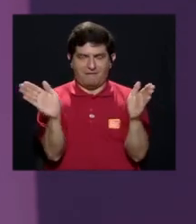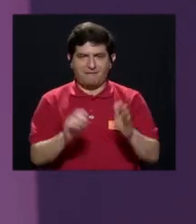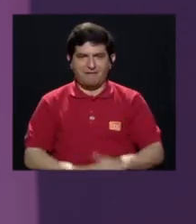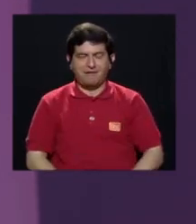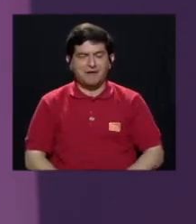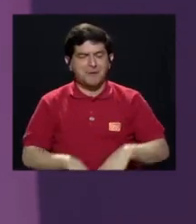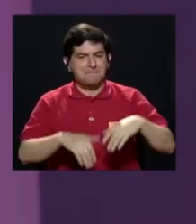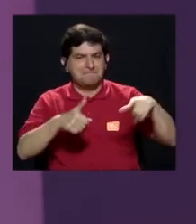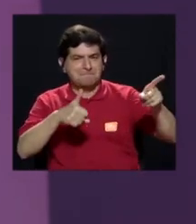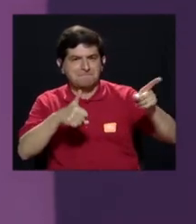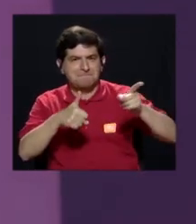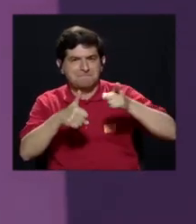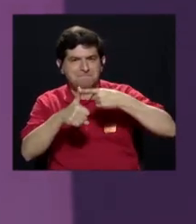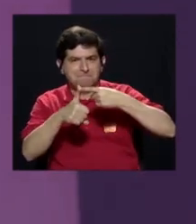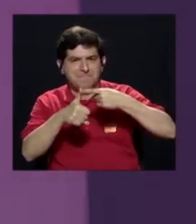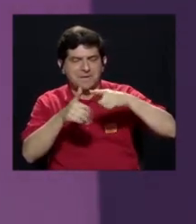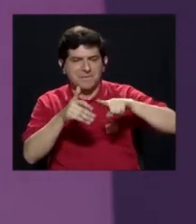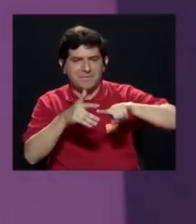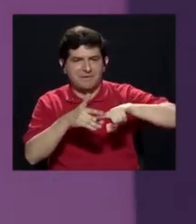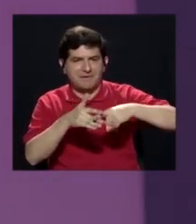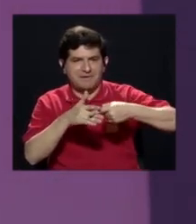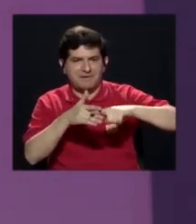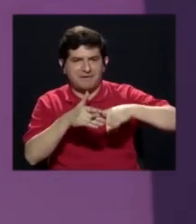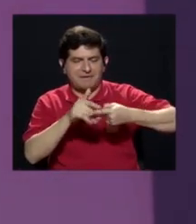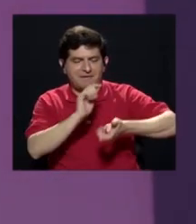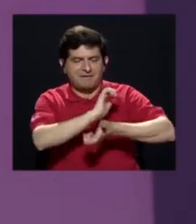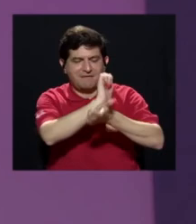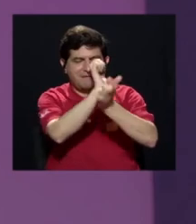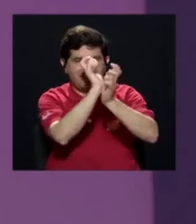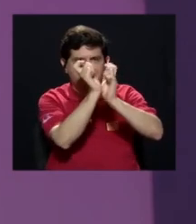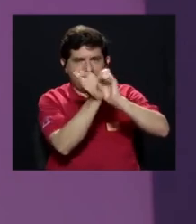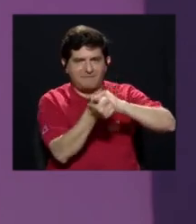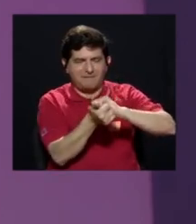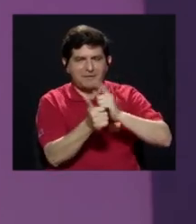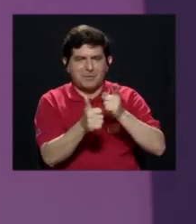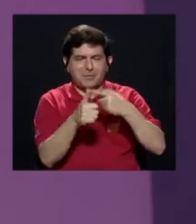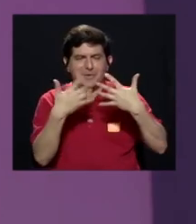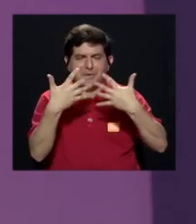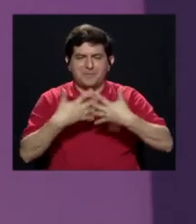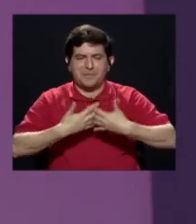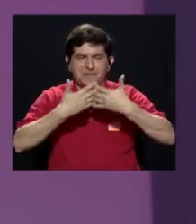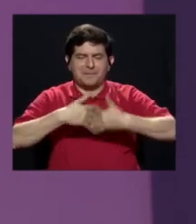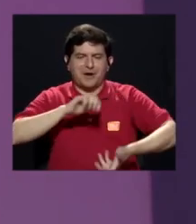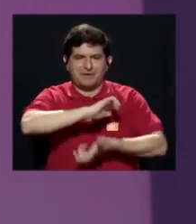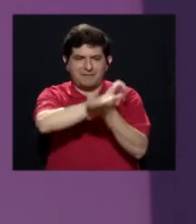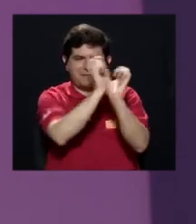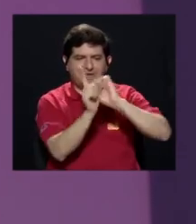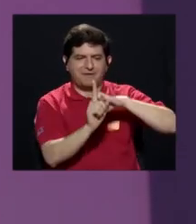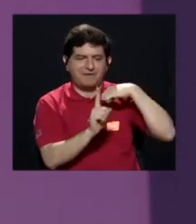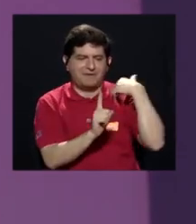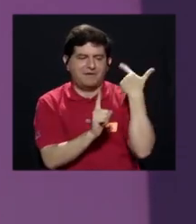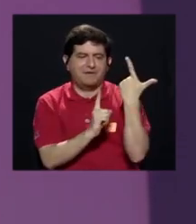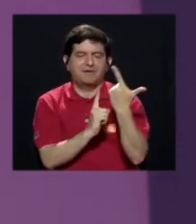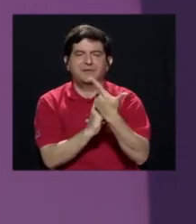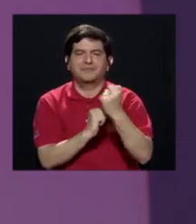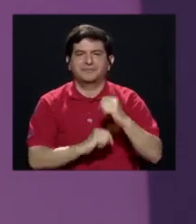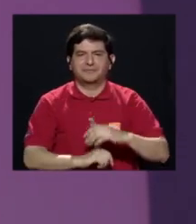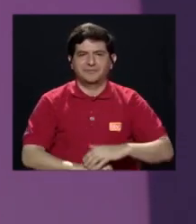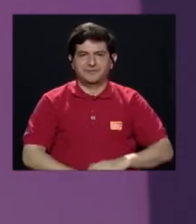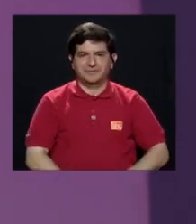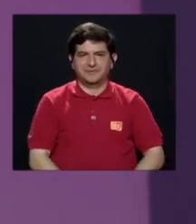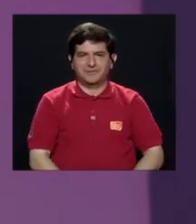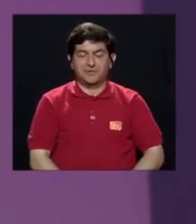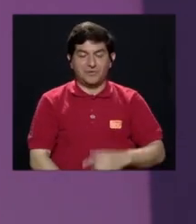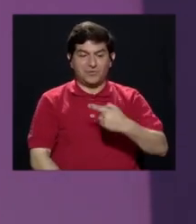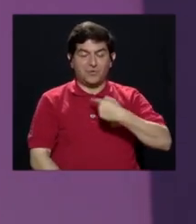la primera herramienta de transformación, el primer motor de transformación social, porque es